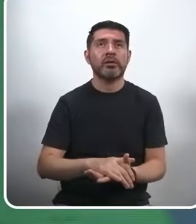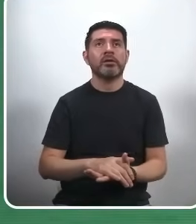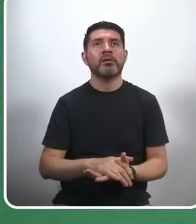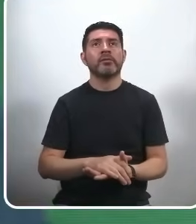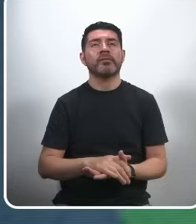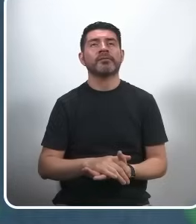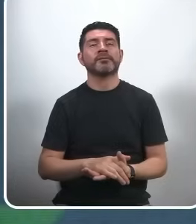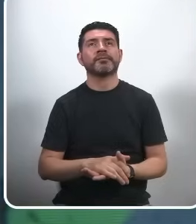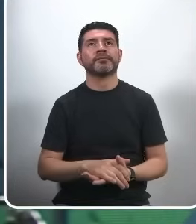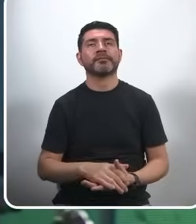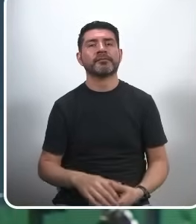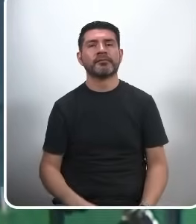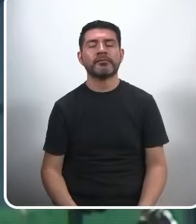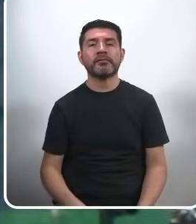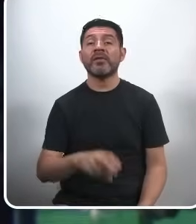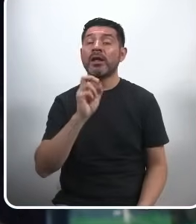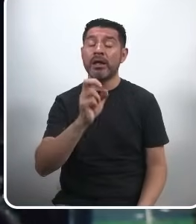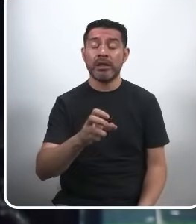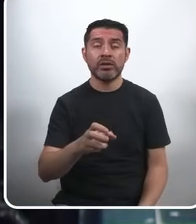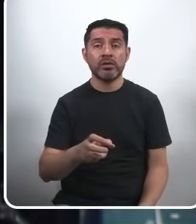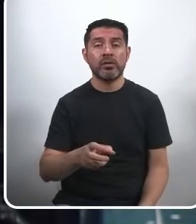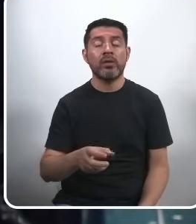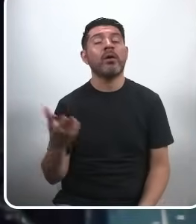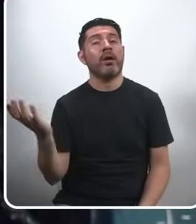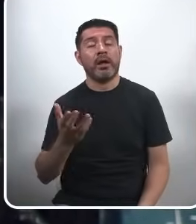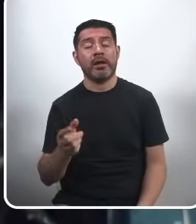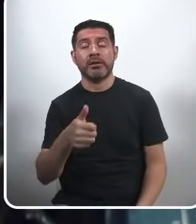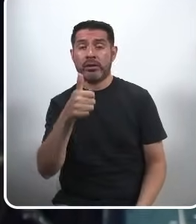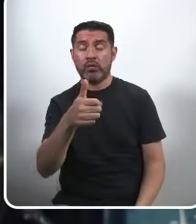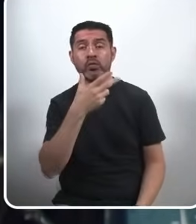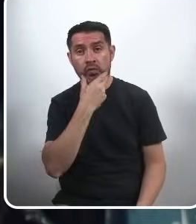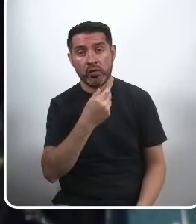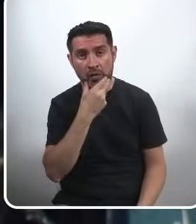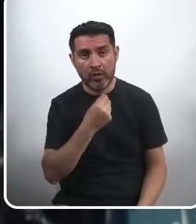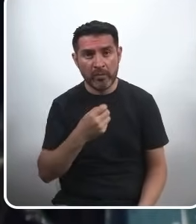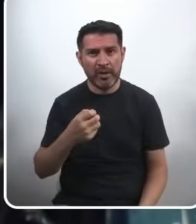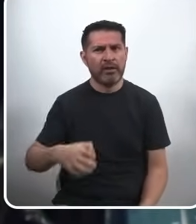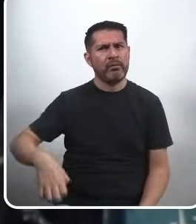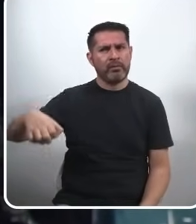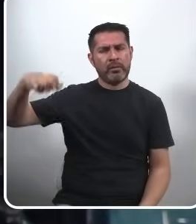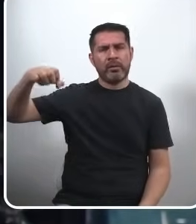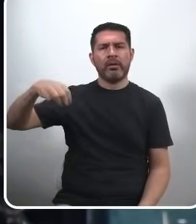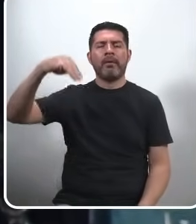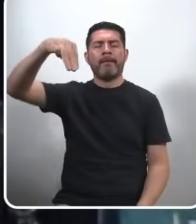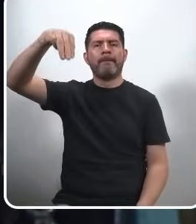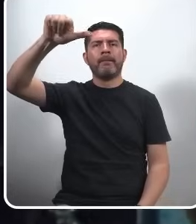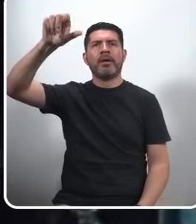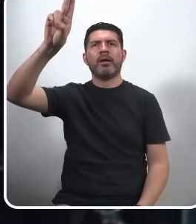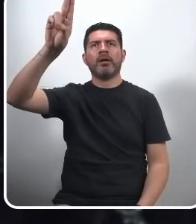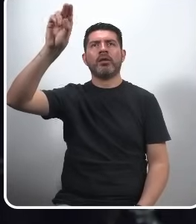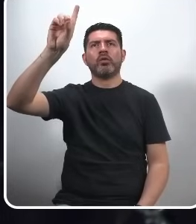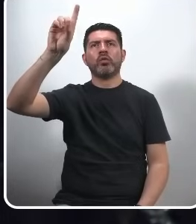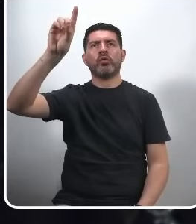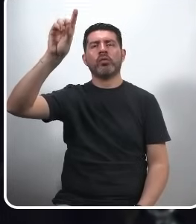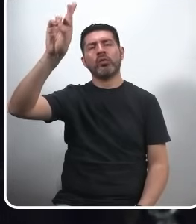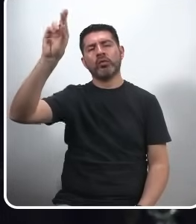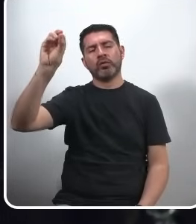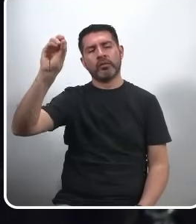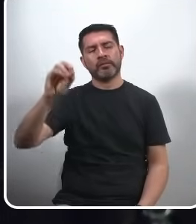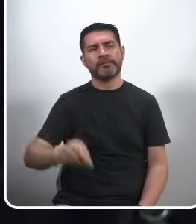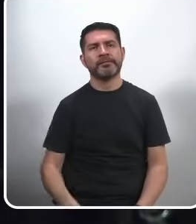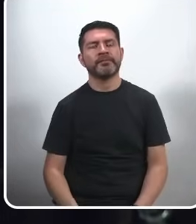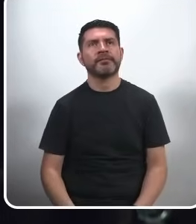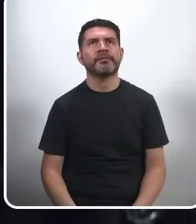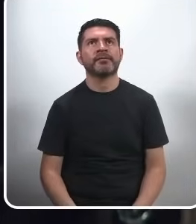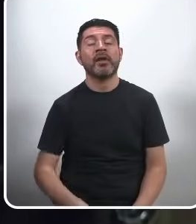persona madura. Ahora está diciendo que Pablo, ustedes quieren crecer en santidad y en paz con todos, aprendan a cuidarse a ustedes en su